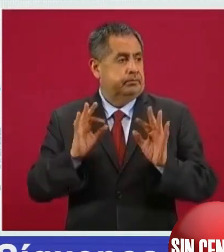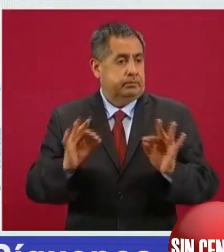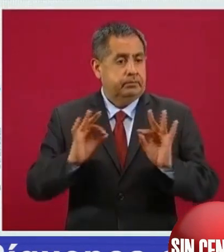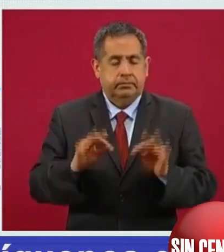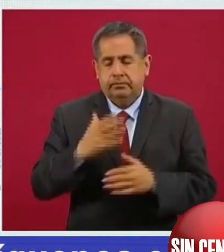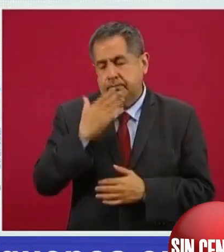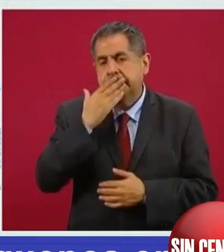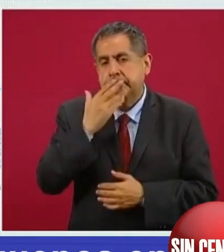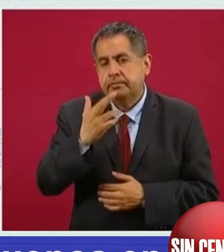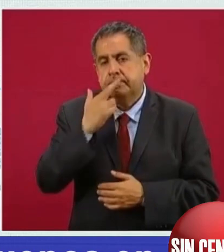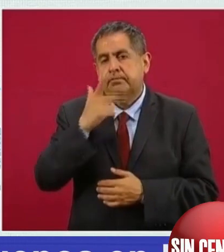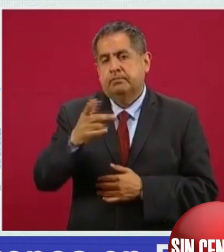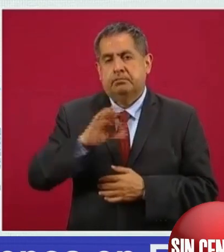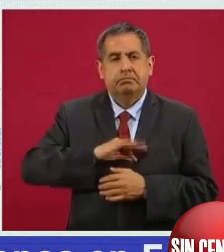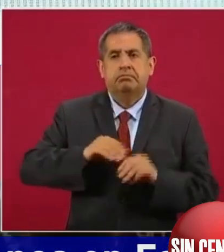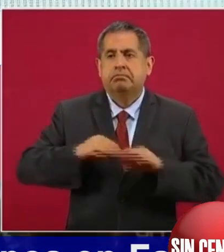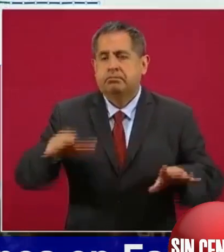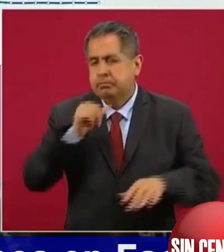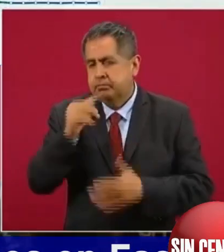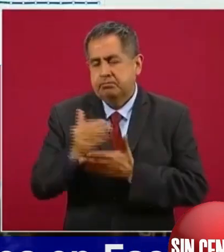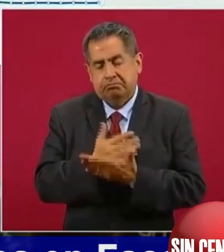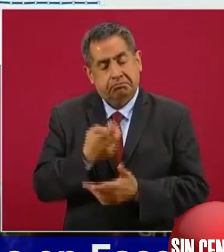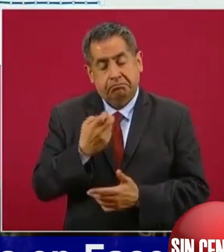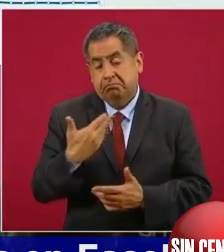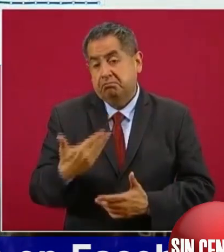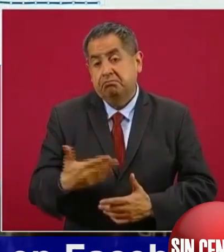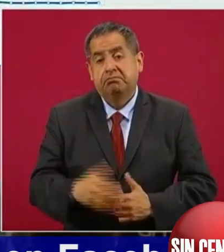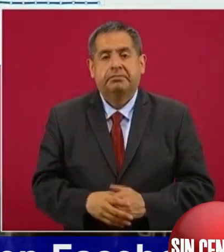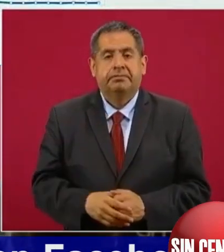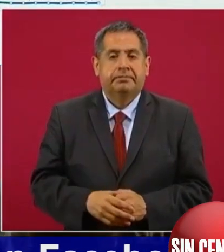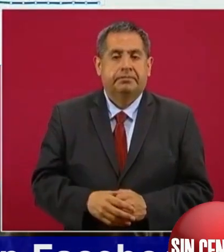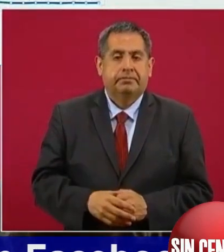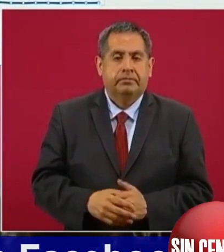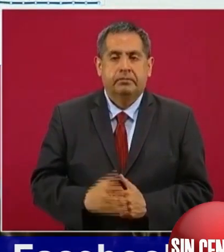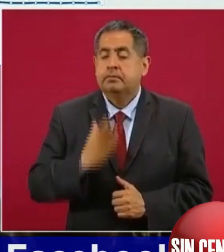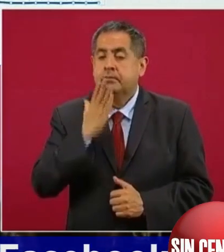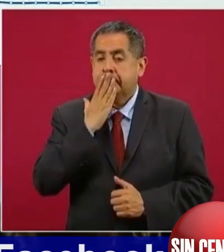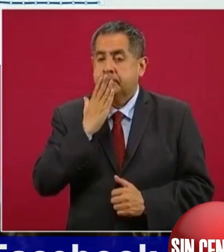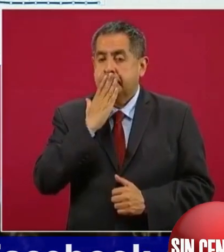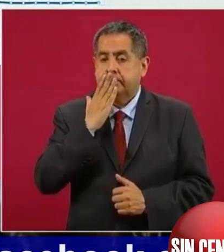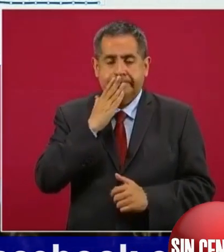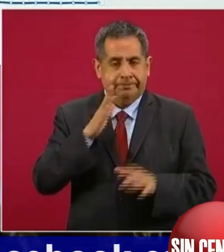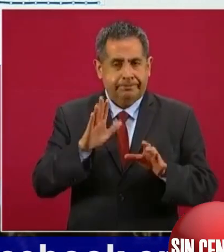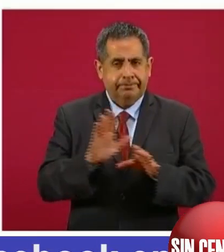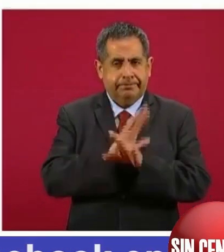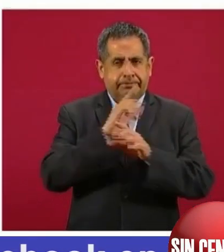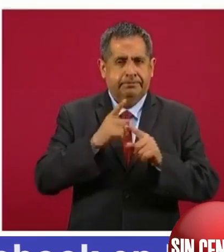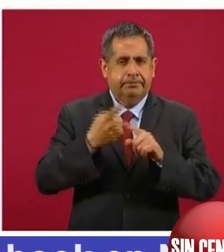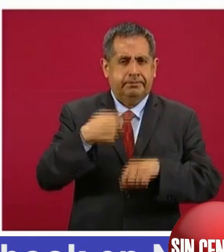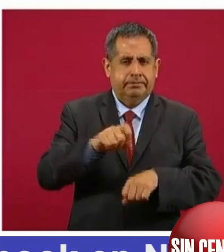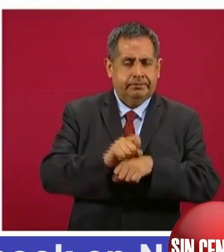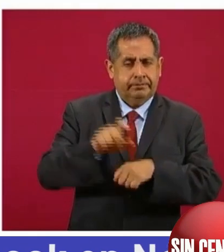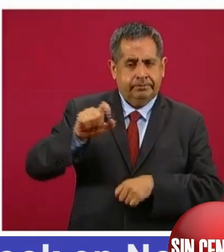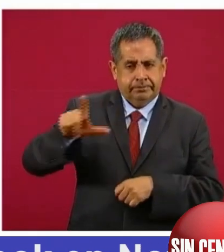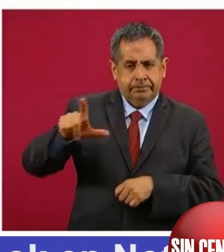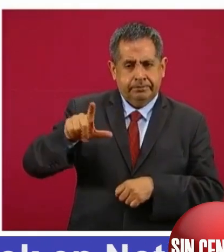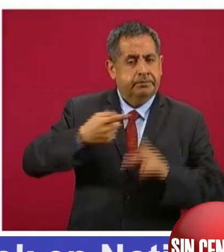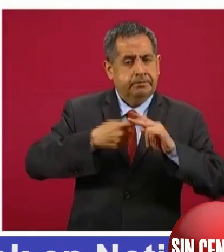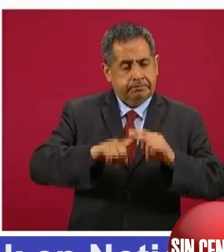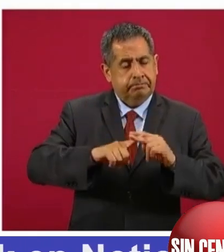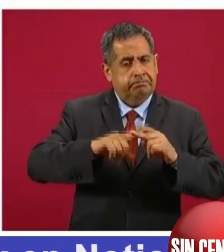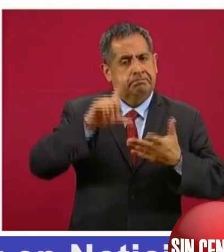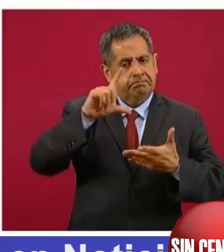active importantemente la transmisión. La siguiente. Sonora tuvo un cambio súbito en la semana 27, empezó a descender,